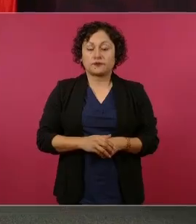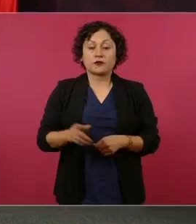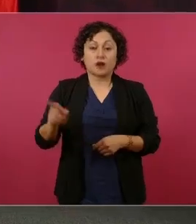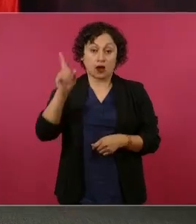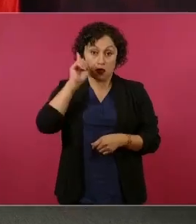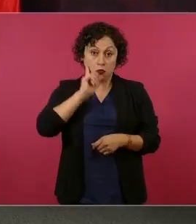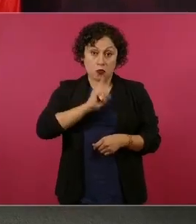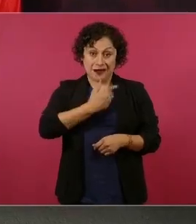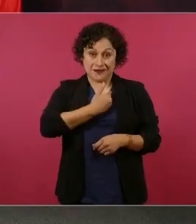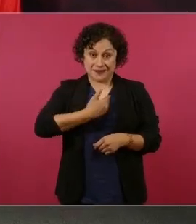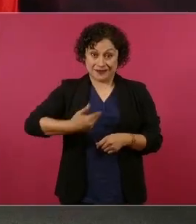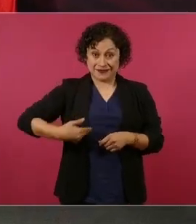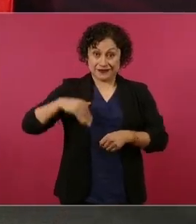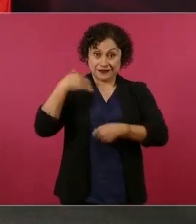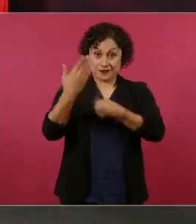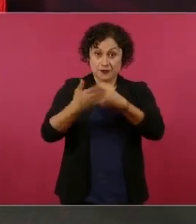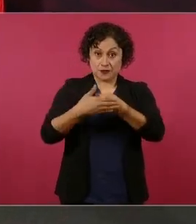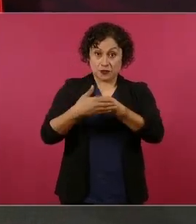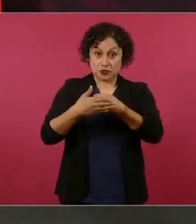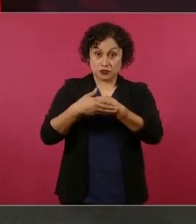supo